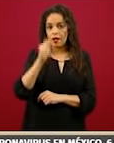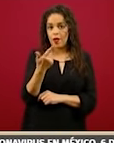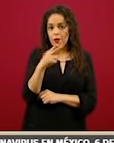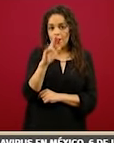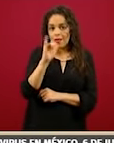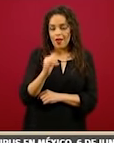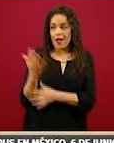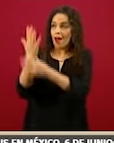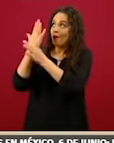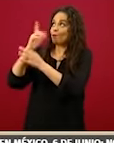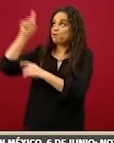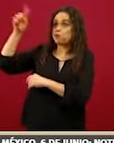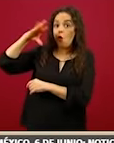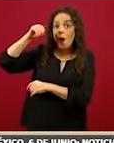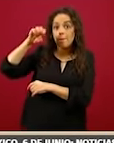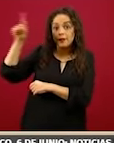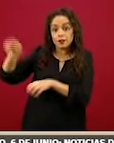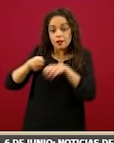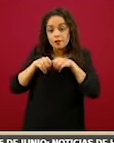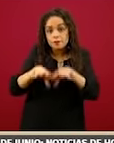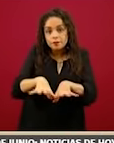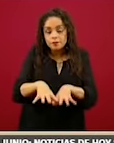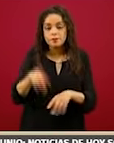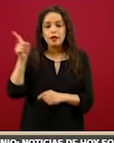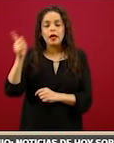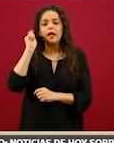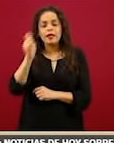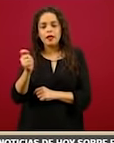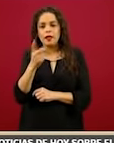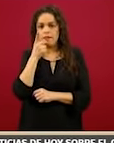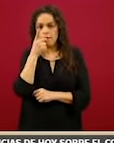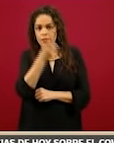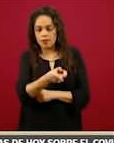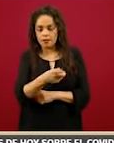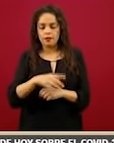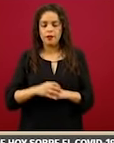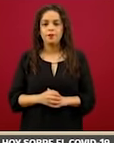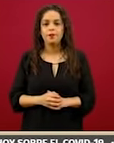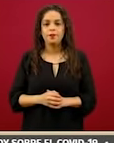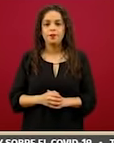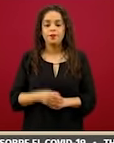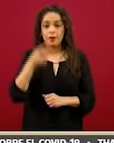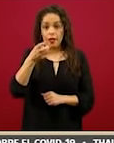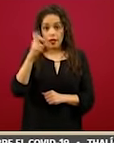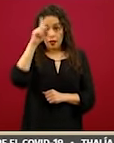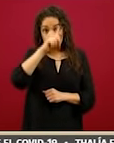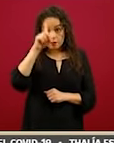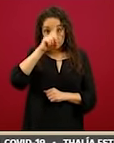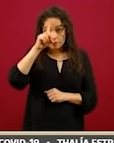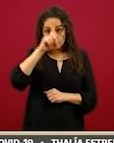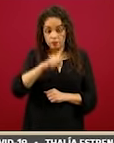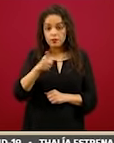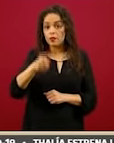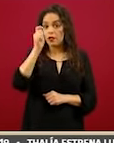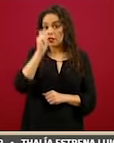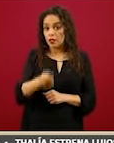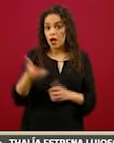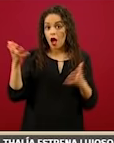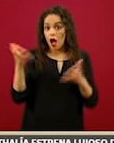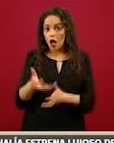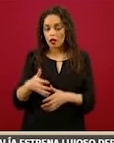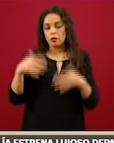de la Salud, es que nos indica que la mayor parte de estas recomendaciones son recomendaciones de expertos o